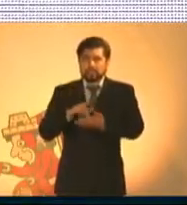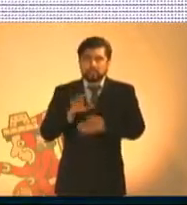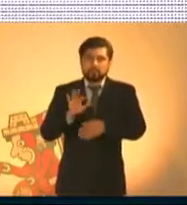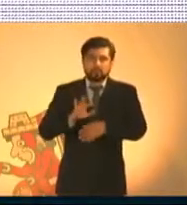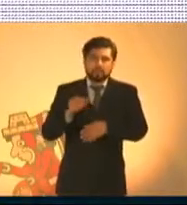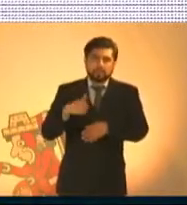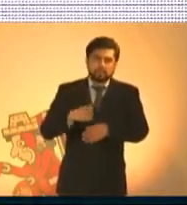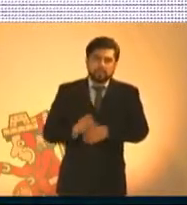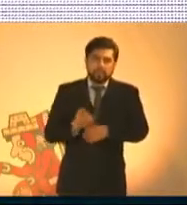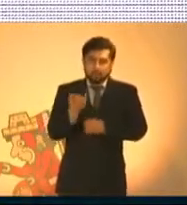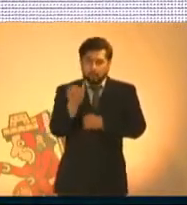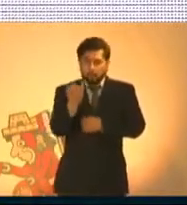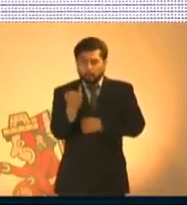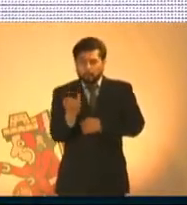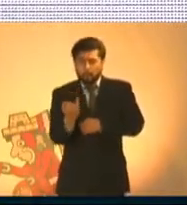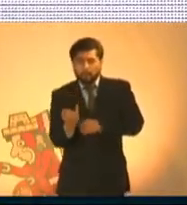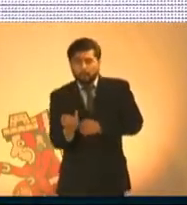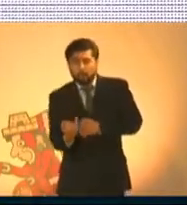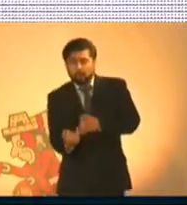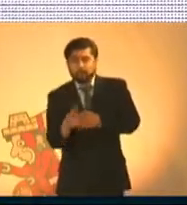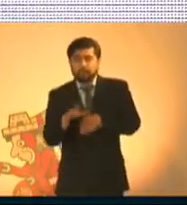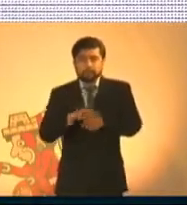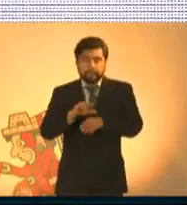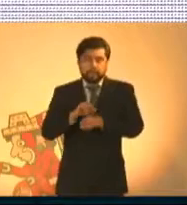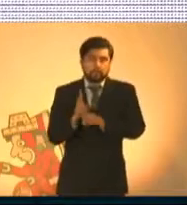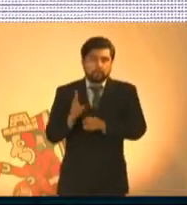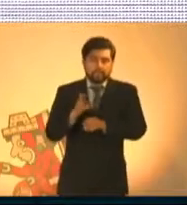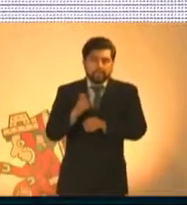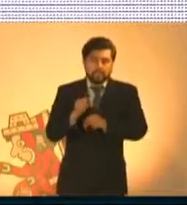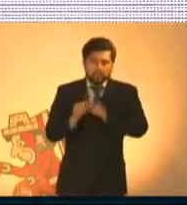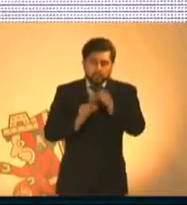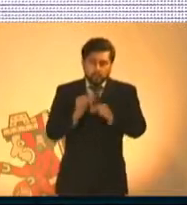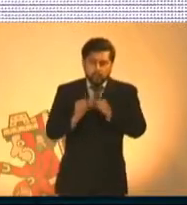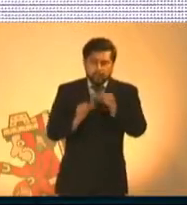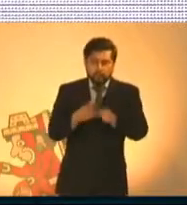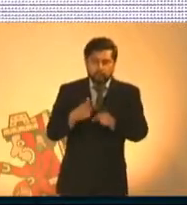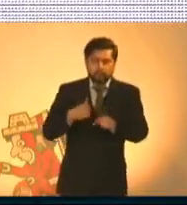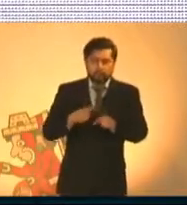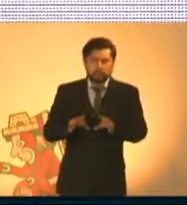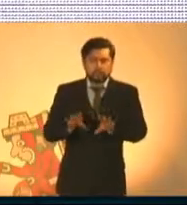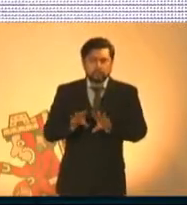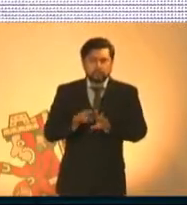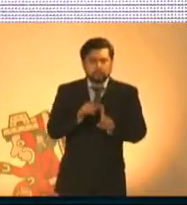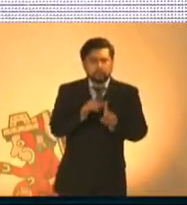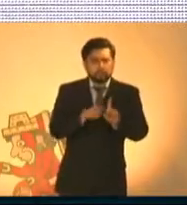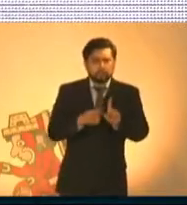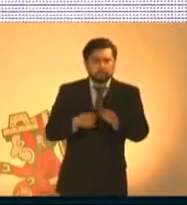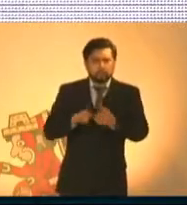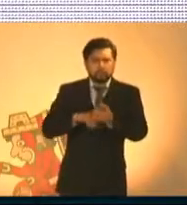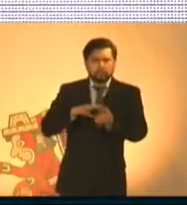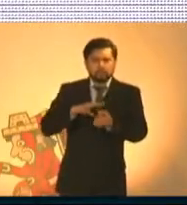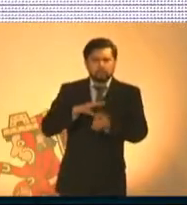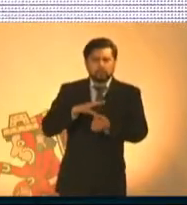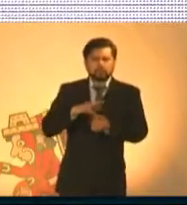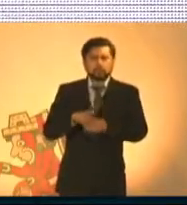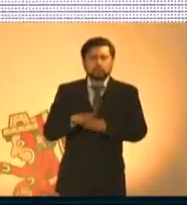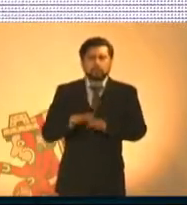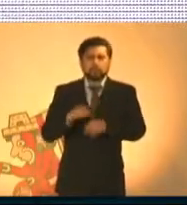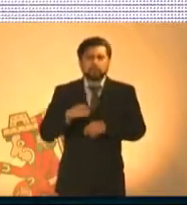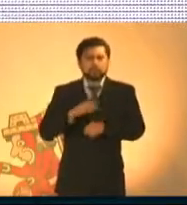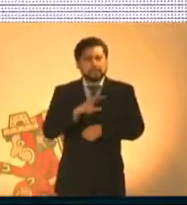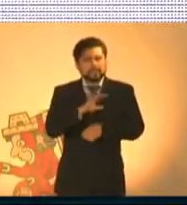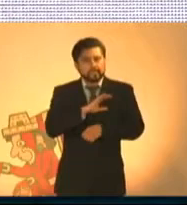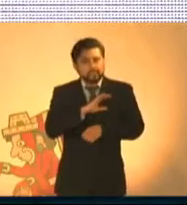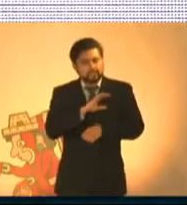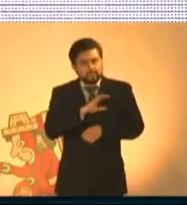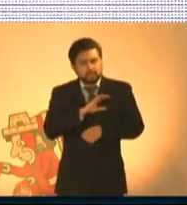volaba bueno pues pero todo eso ha ido conformando el enorme cariño y apego